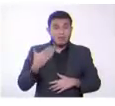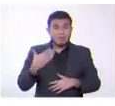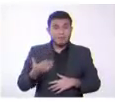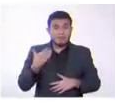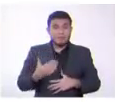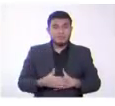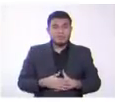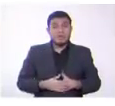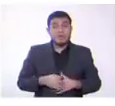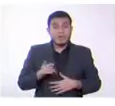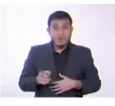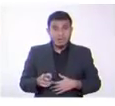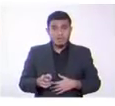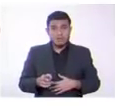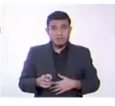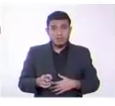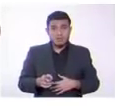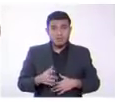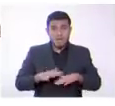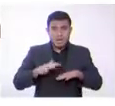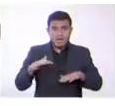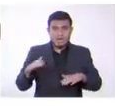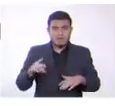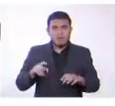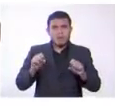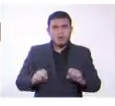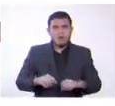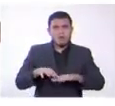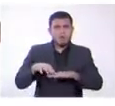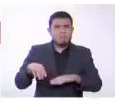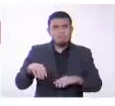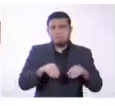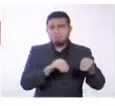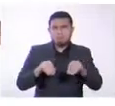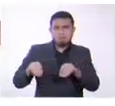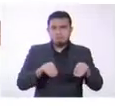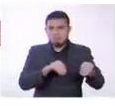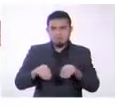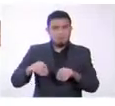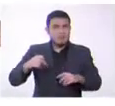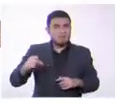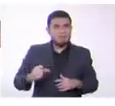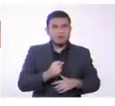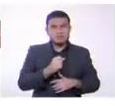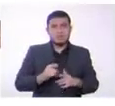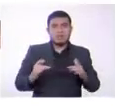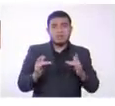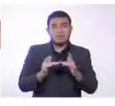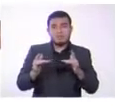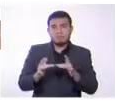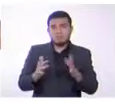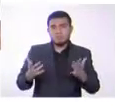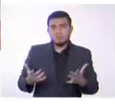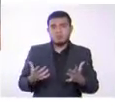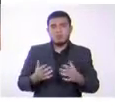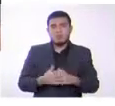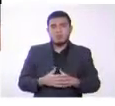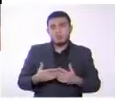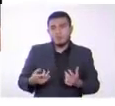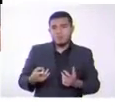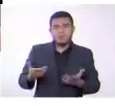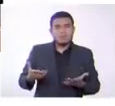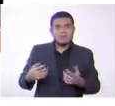que estos se pueden mover con facilidad si se ponen en contacto con una fuente